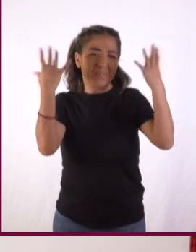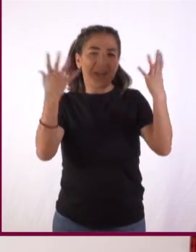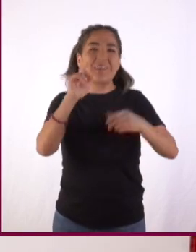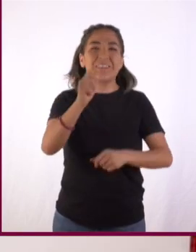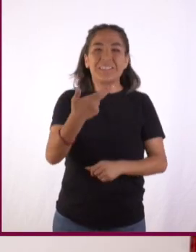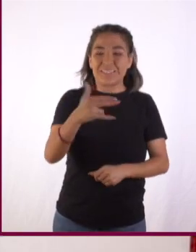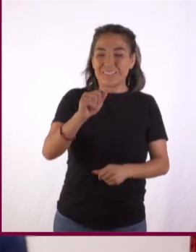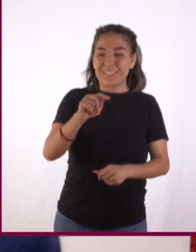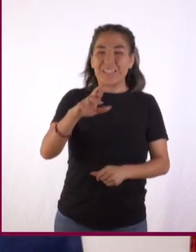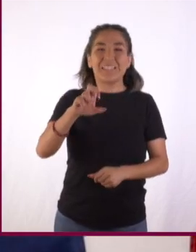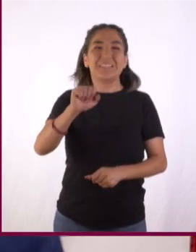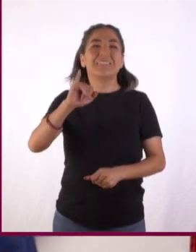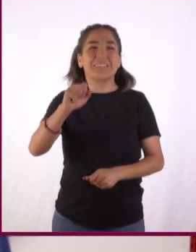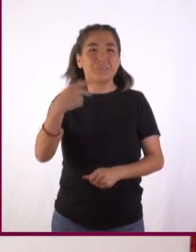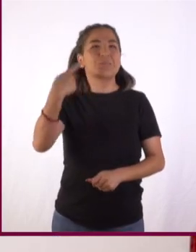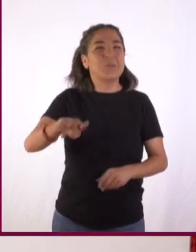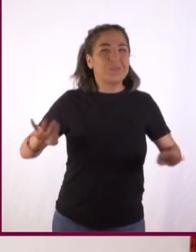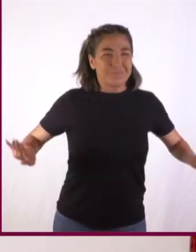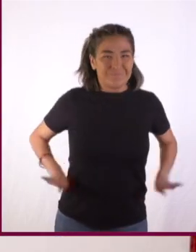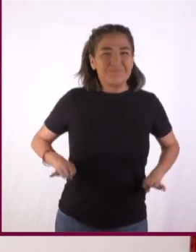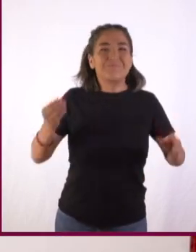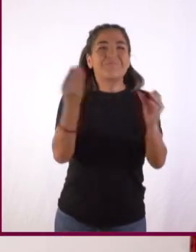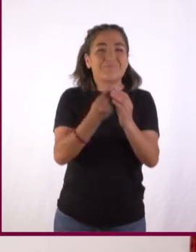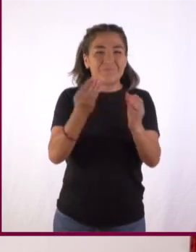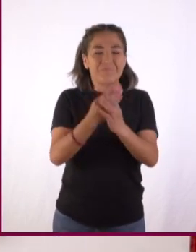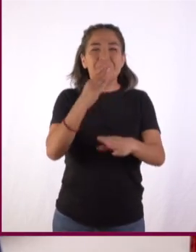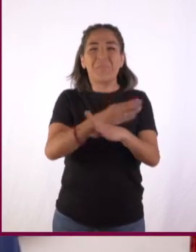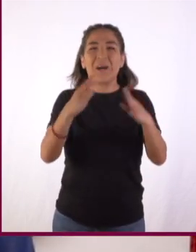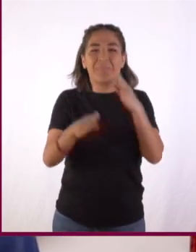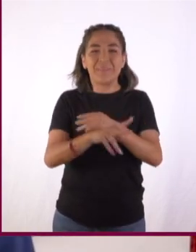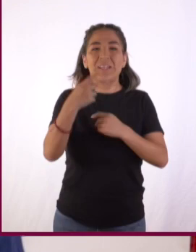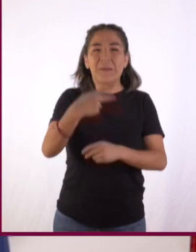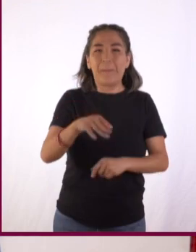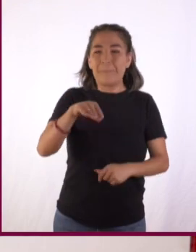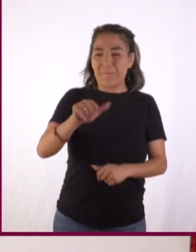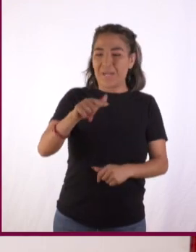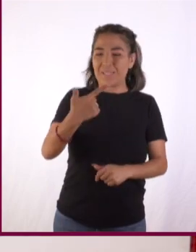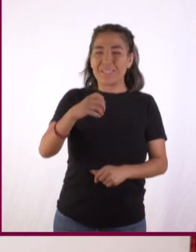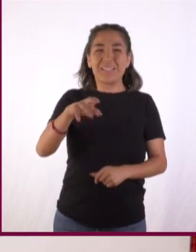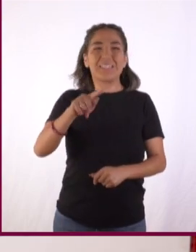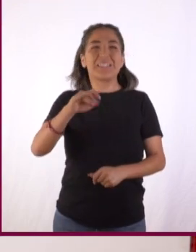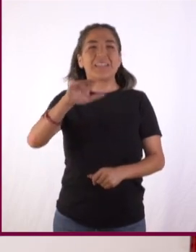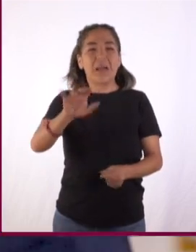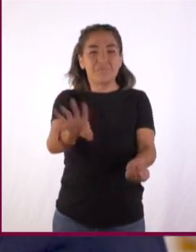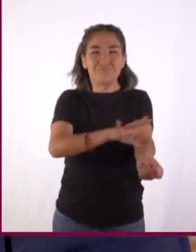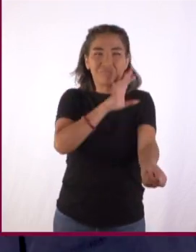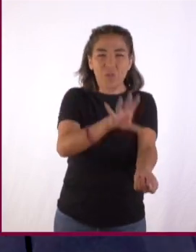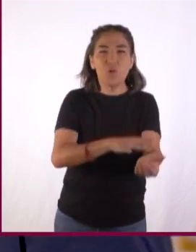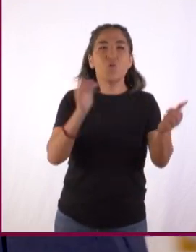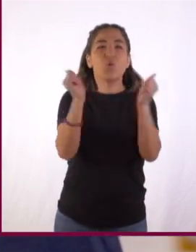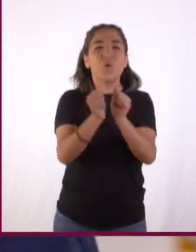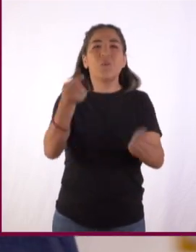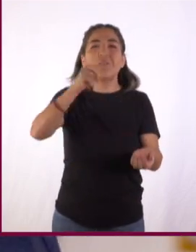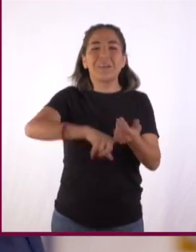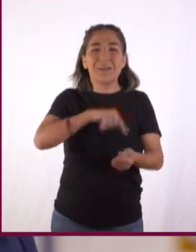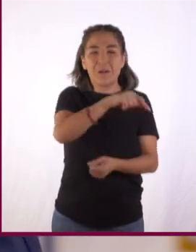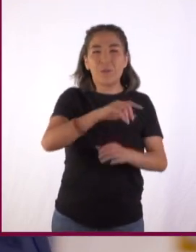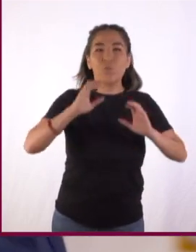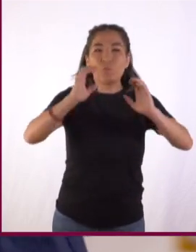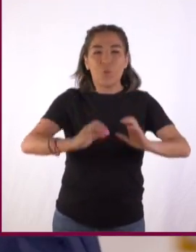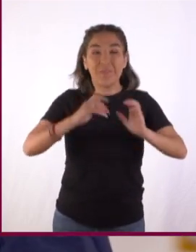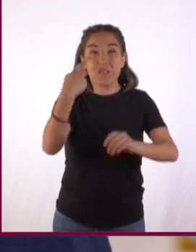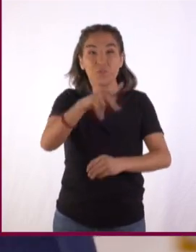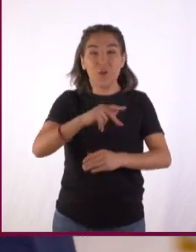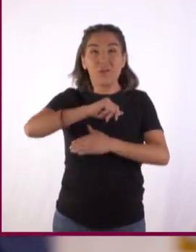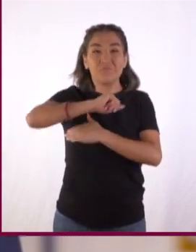la histéresis es una propiedad que tienen algunos materiales, específicamente en términos de sus propiedades magnéticas y de cómo poseen la